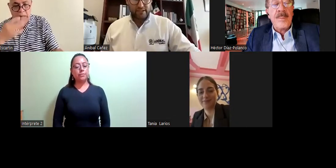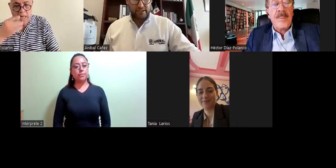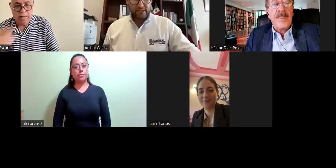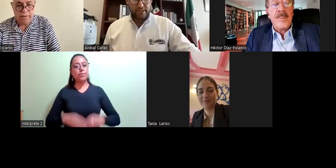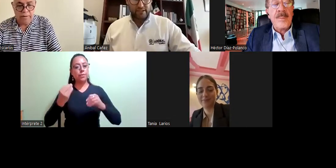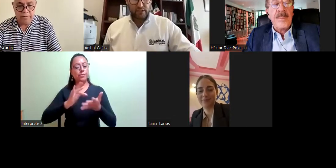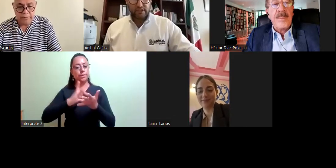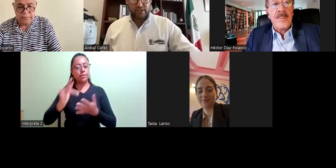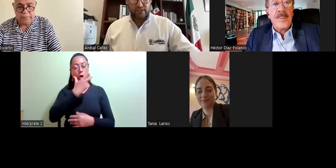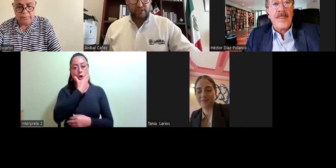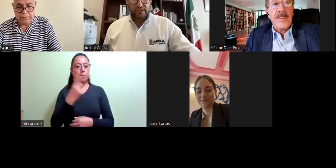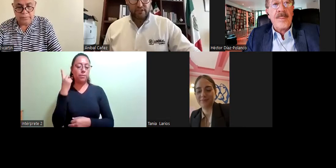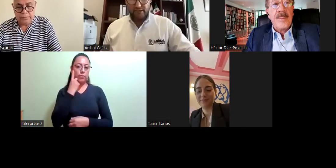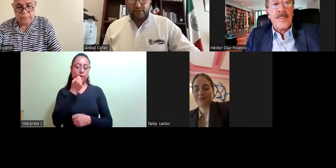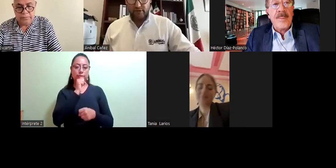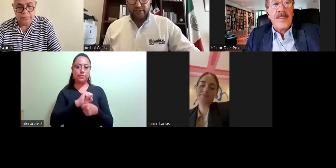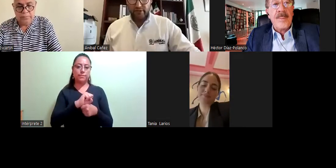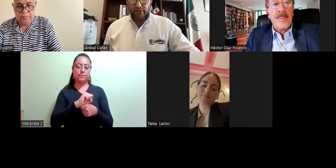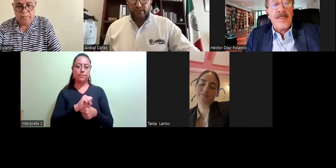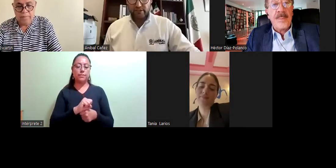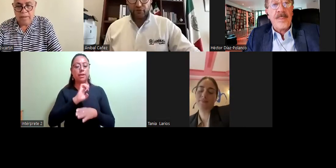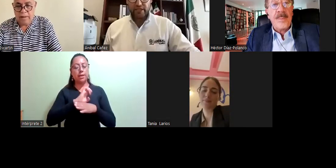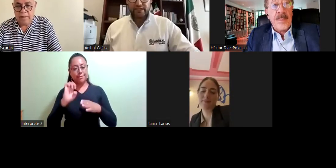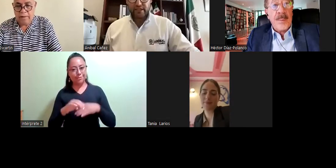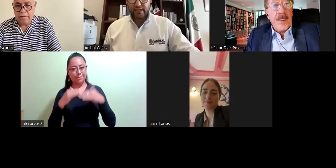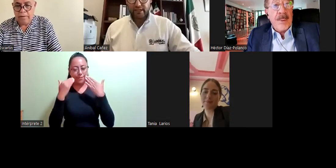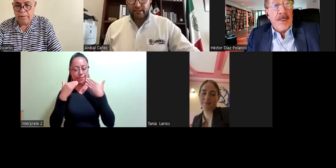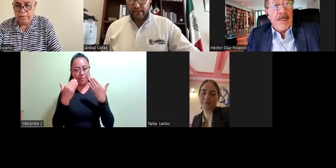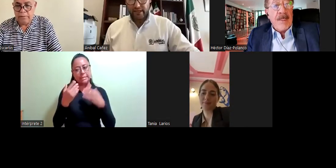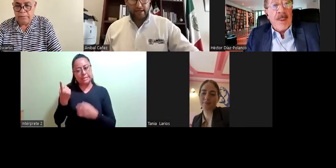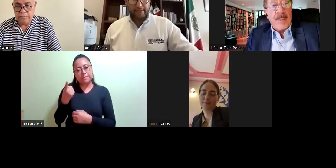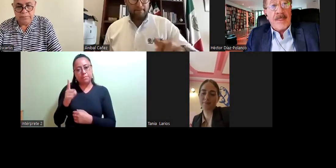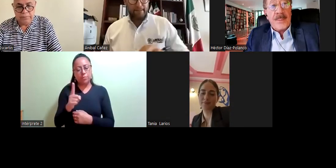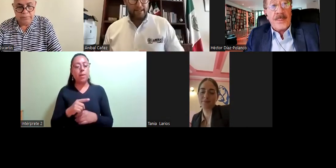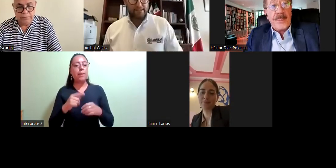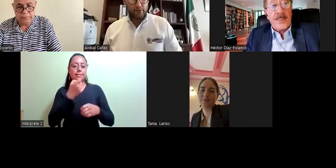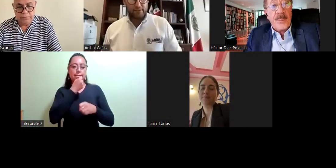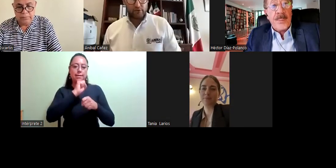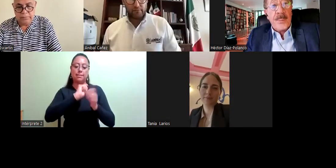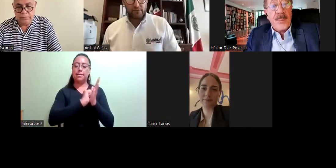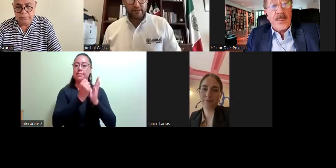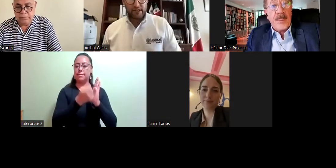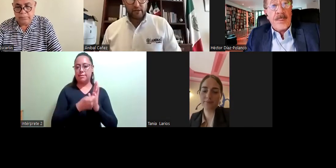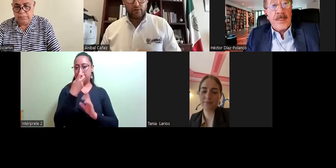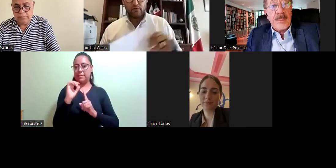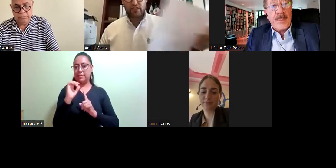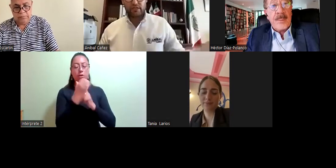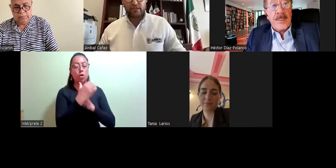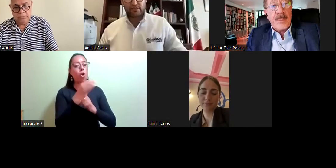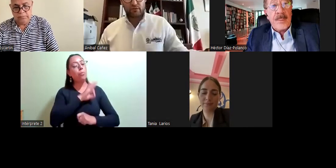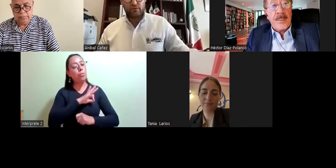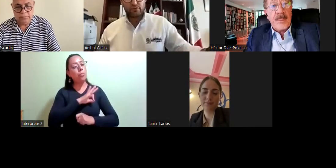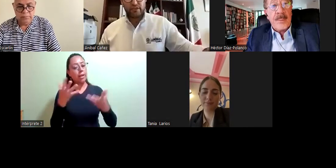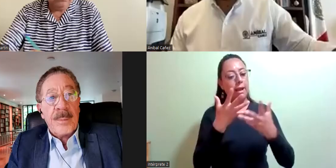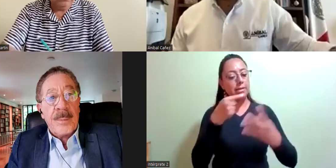Muchas gracias, diputado secretario. En atención a lo anterior, se instruye a la Secretaría Técnica de esta comisión llevar a cabo los